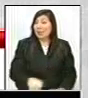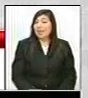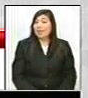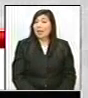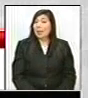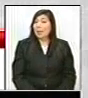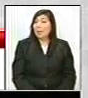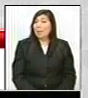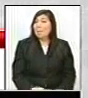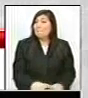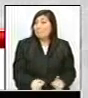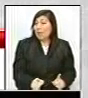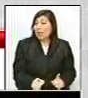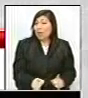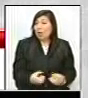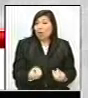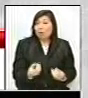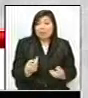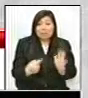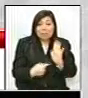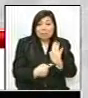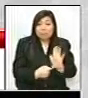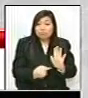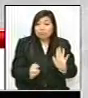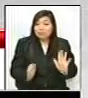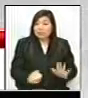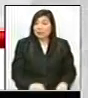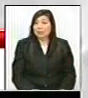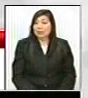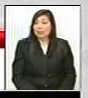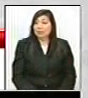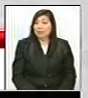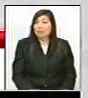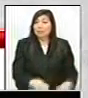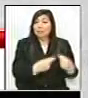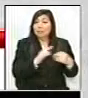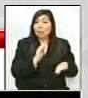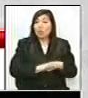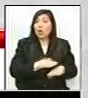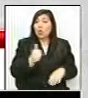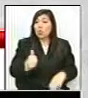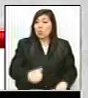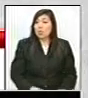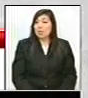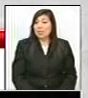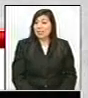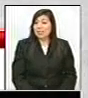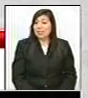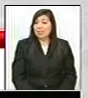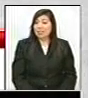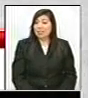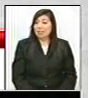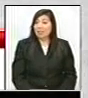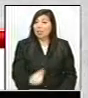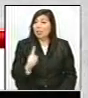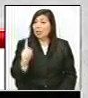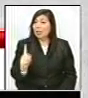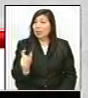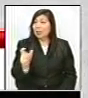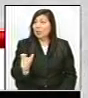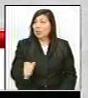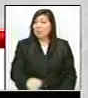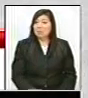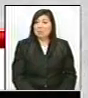Pero como el doctor Hinostroza estaba presente, la hacen responsable de hecho. Responsabilidad individual por el hecho